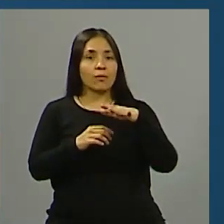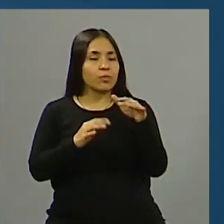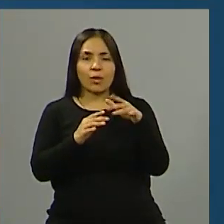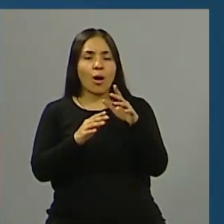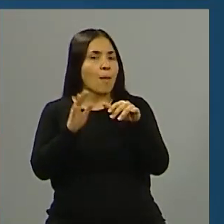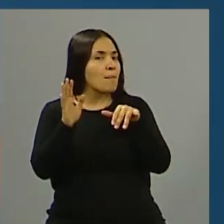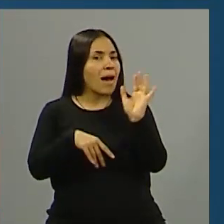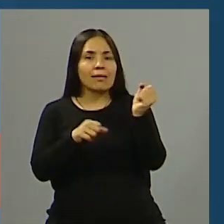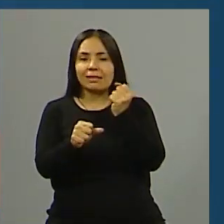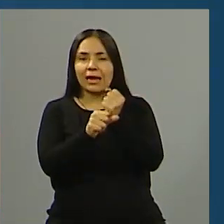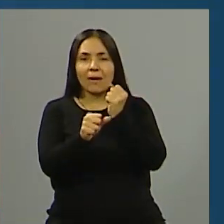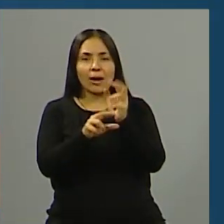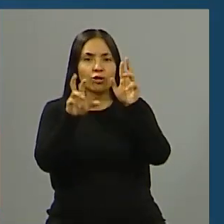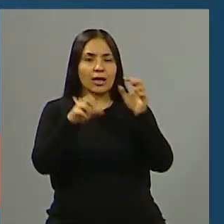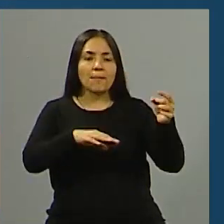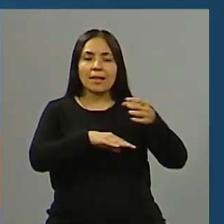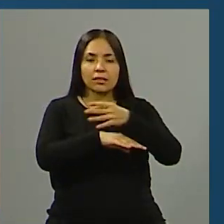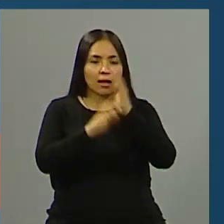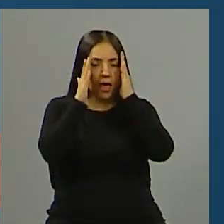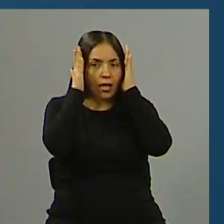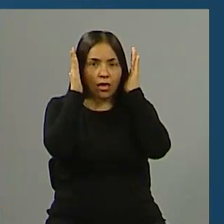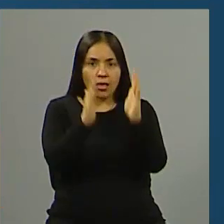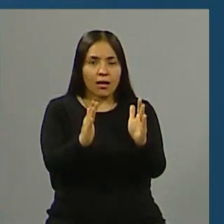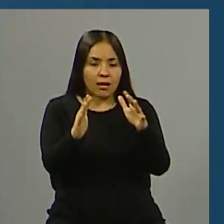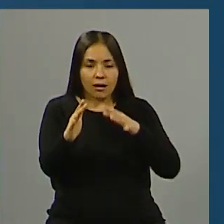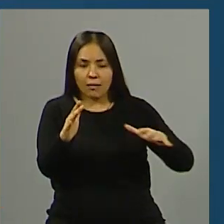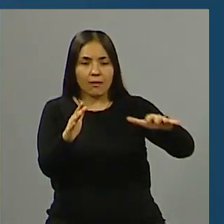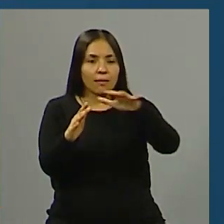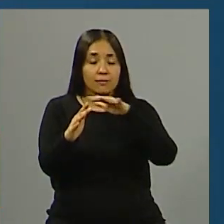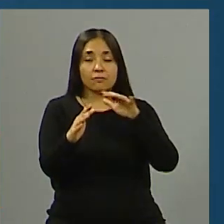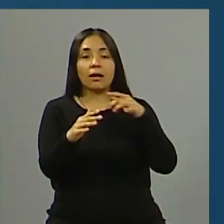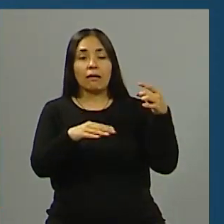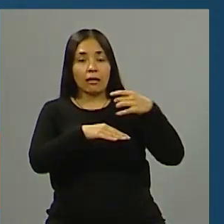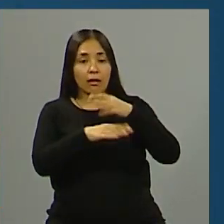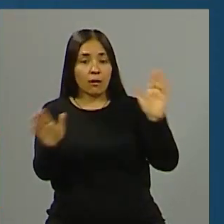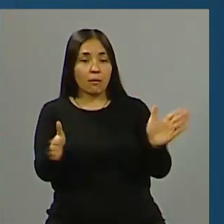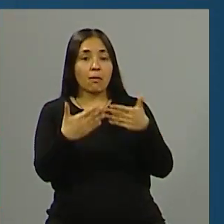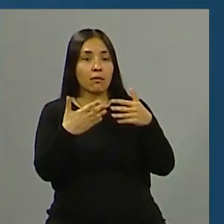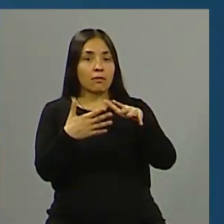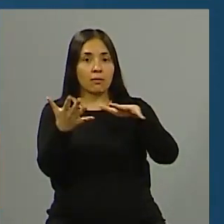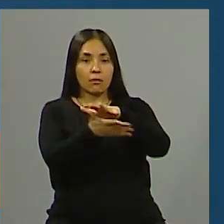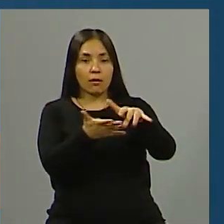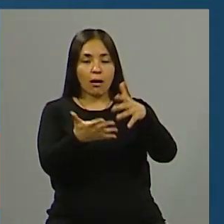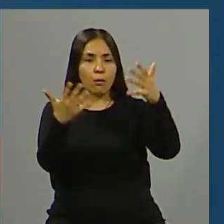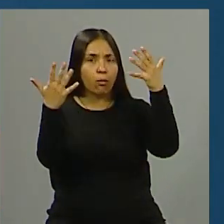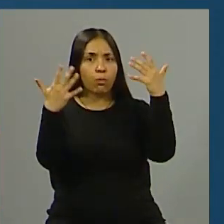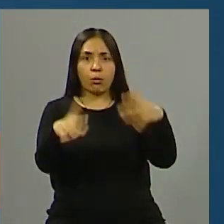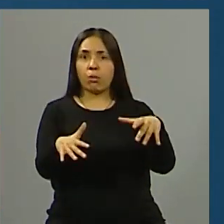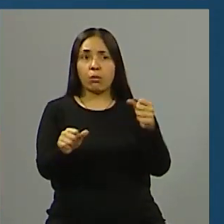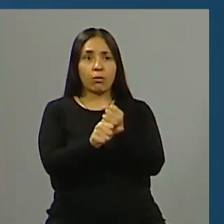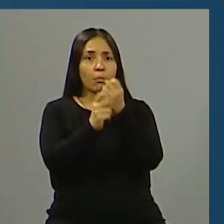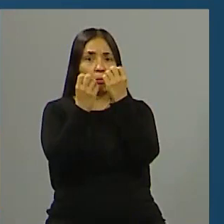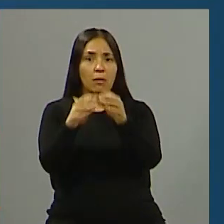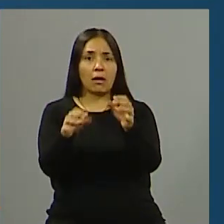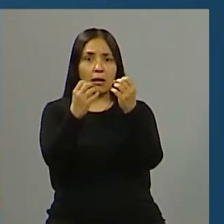ferroviario que con el cierre del tren, la verdad es que sufrieron, como sufrieron todos los pueblos en el